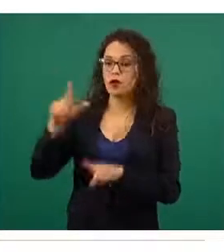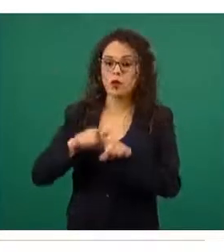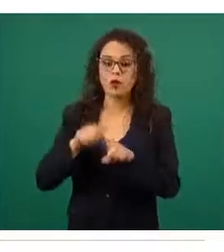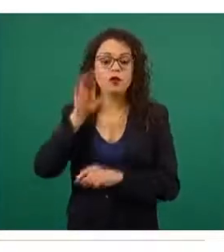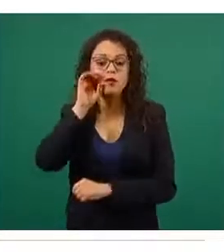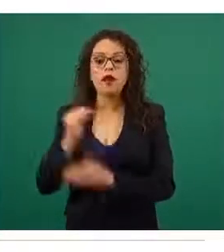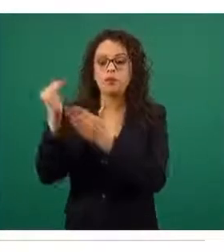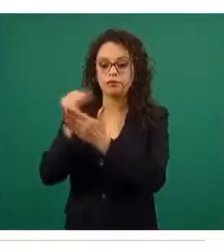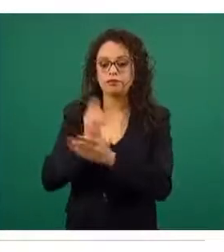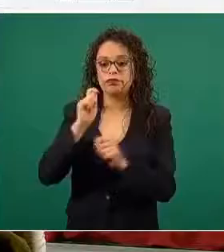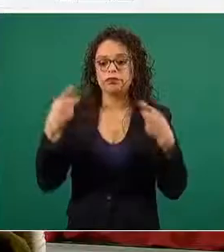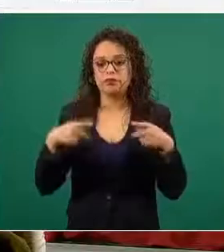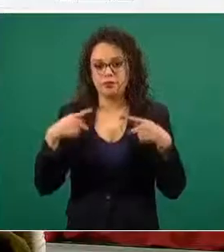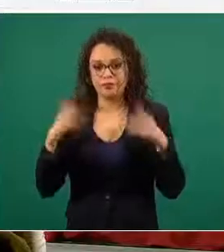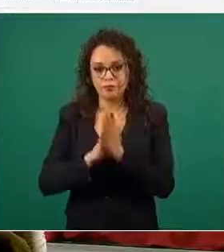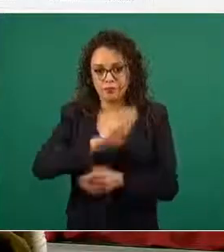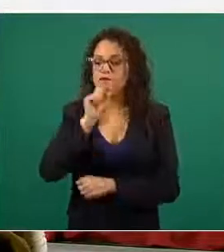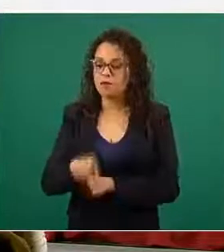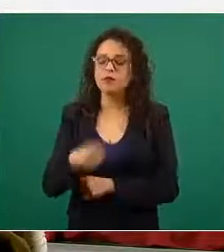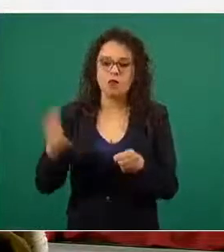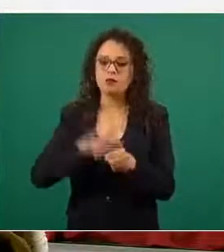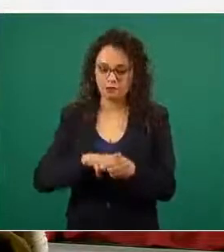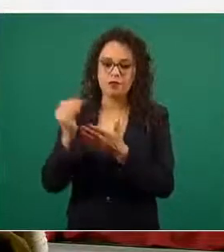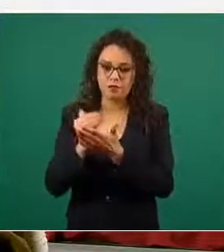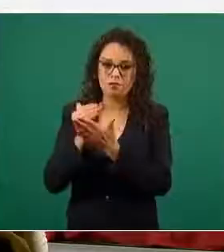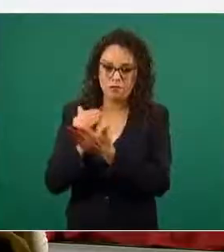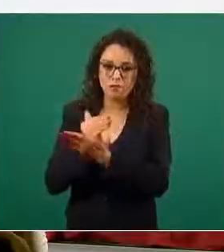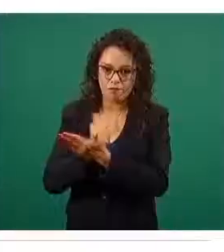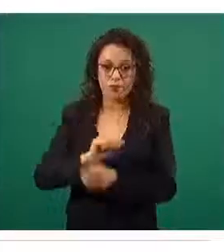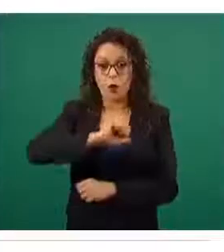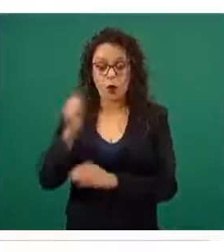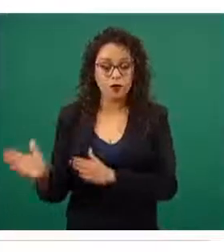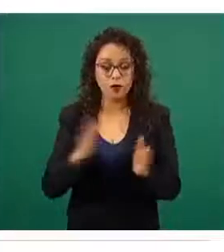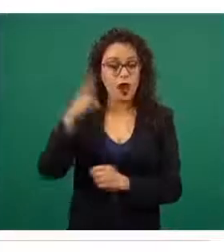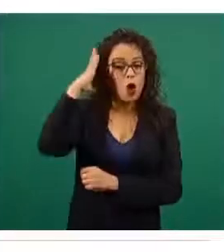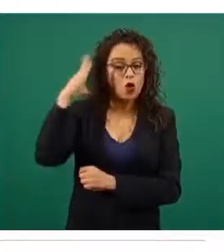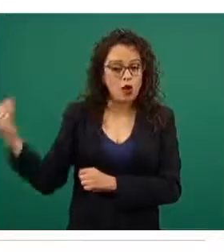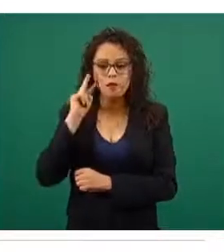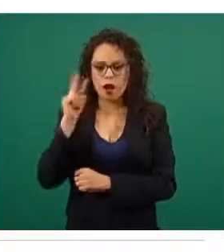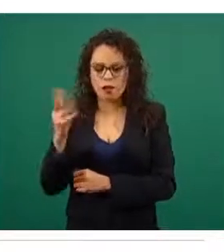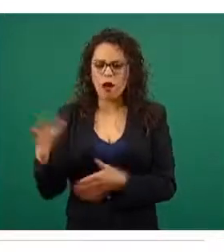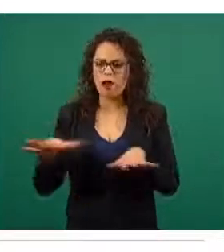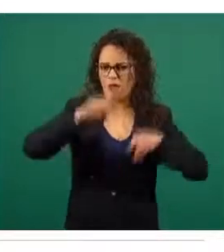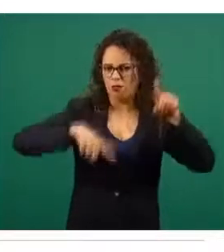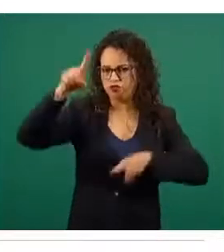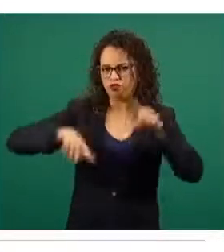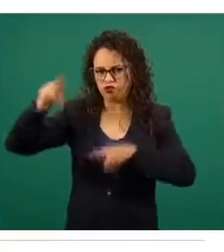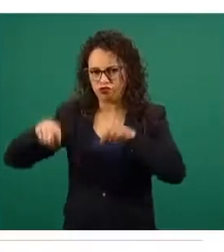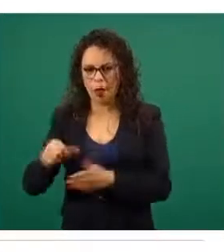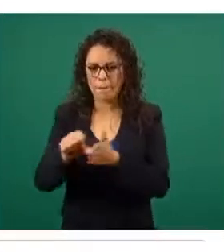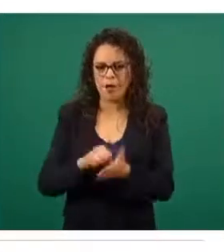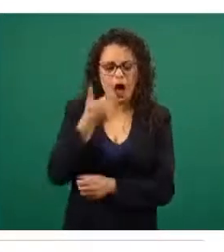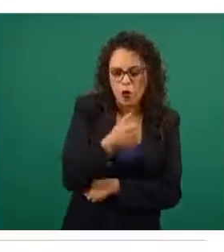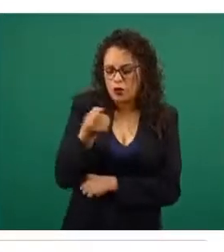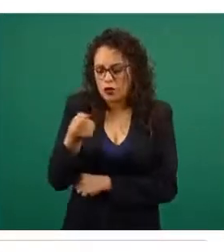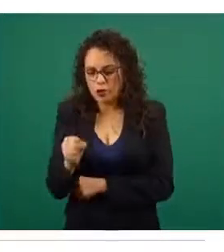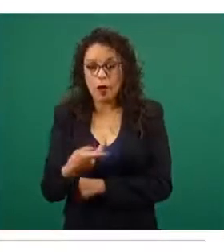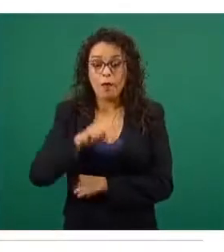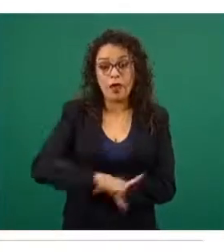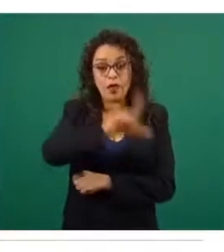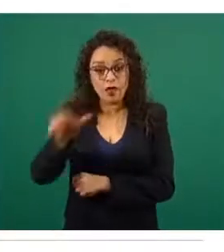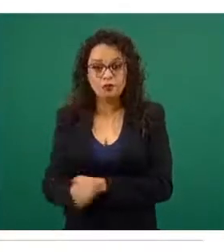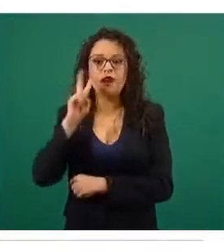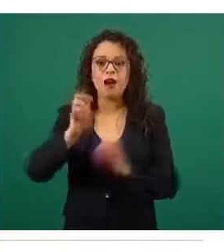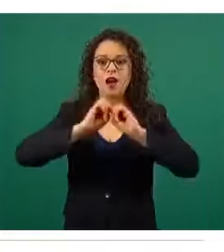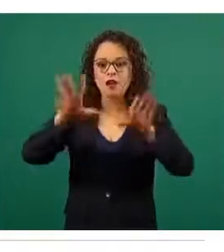las defunciones, en la siguiente desciende también la hospitalización. La siguiente, Colima, una tendencia muy clara de descenso con variaciones a lo largo de los meses de agosto y septiembre, pero posteriormente